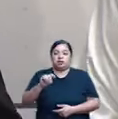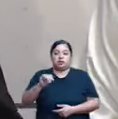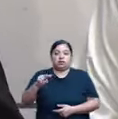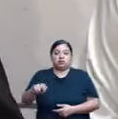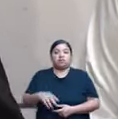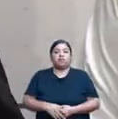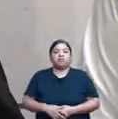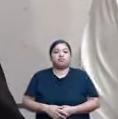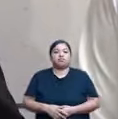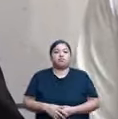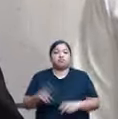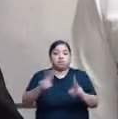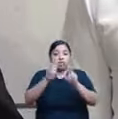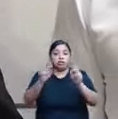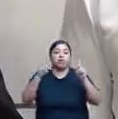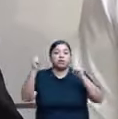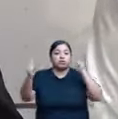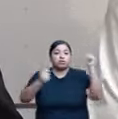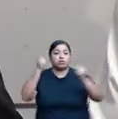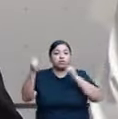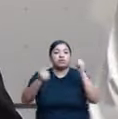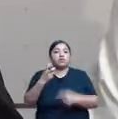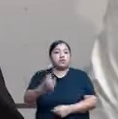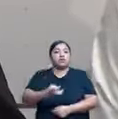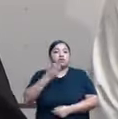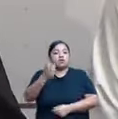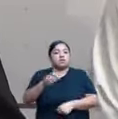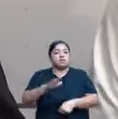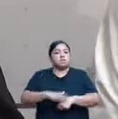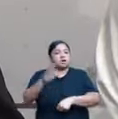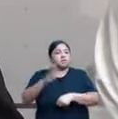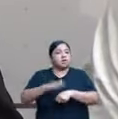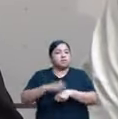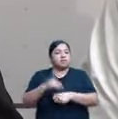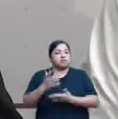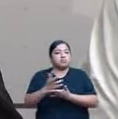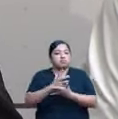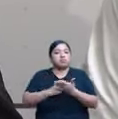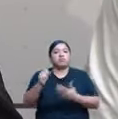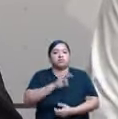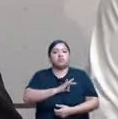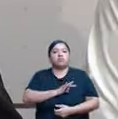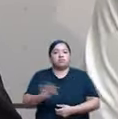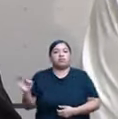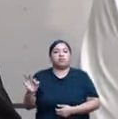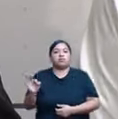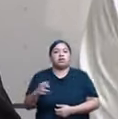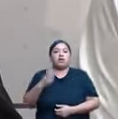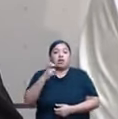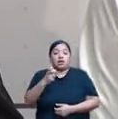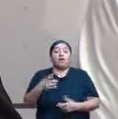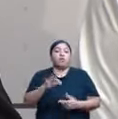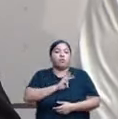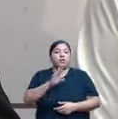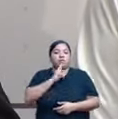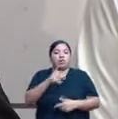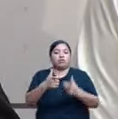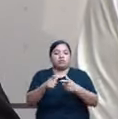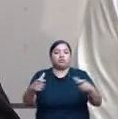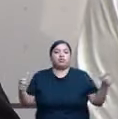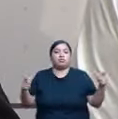está considerado como una de las mayores actividades productivas del mundo y uno de los sectores económicos con más rápido crecimiento. En